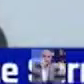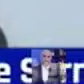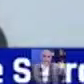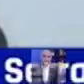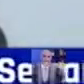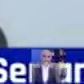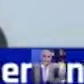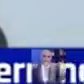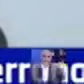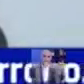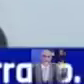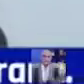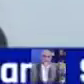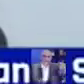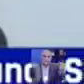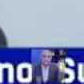muy